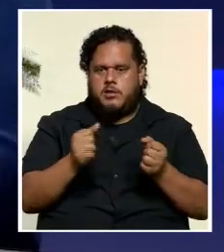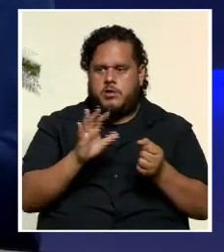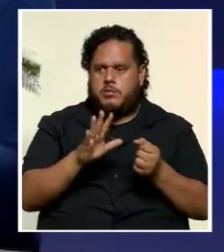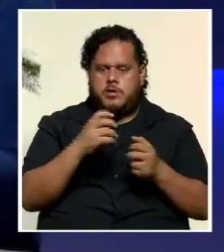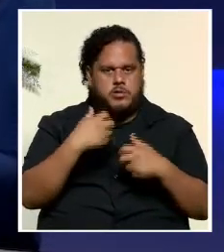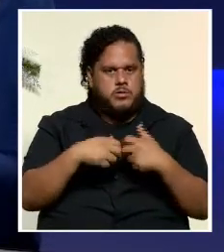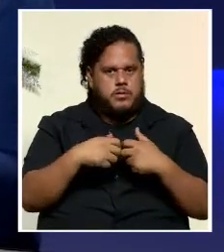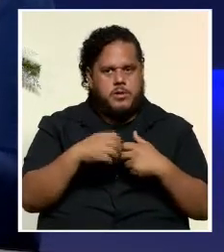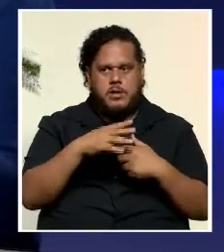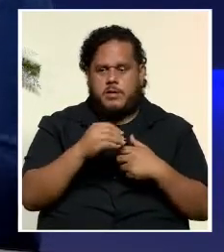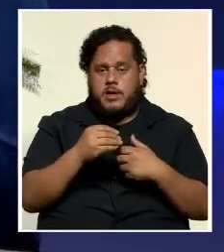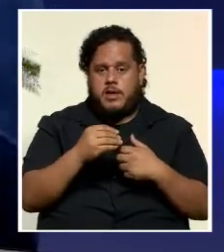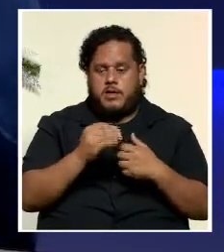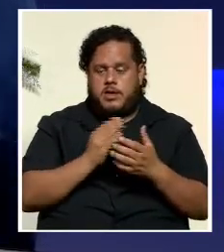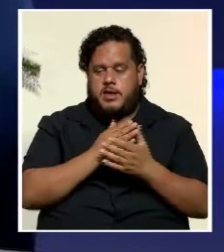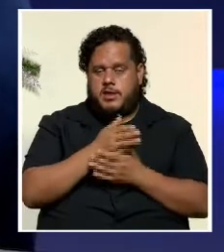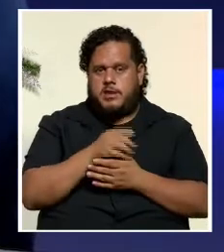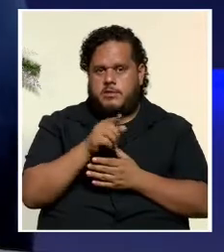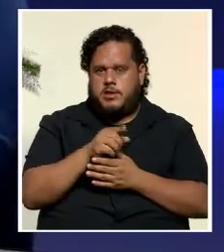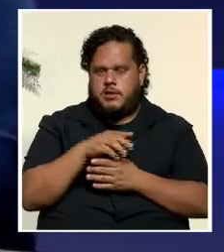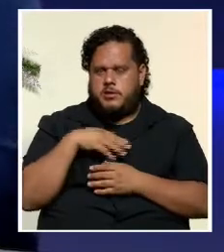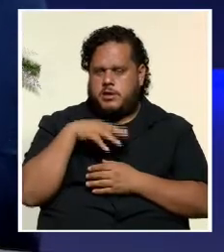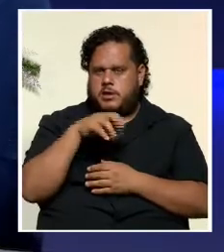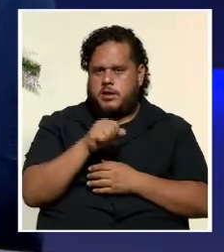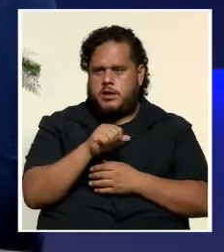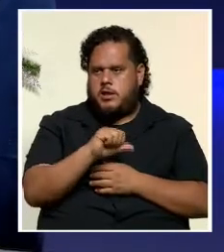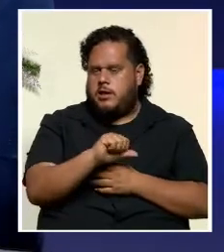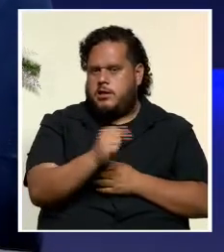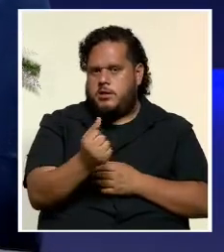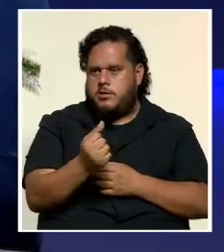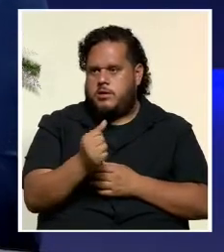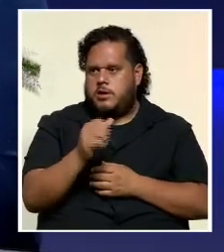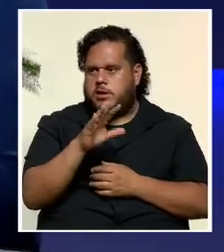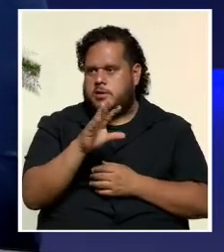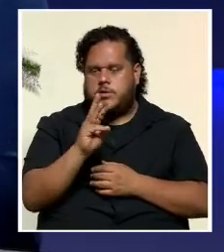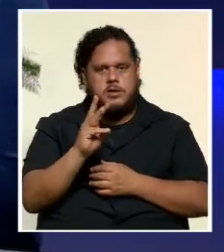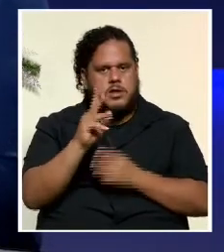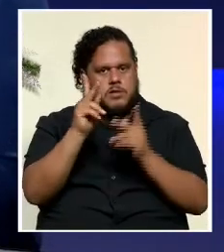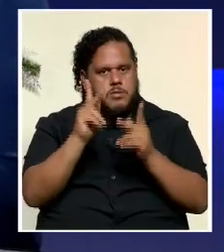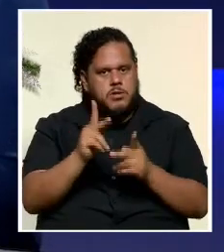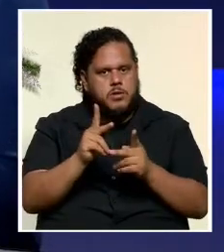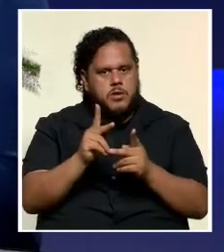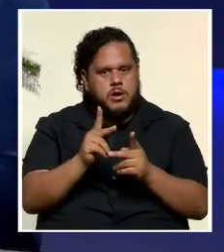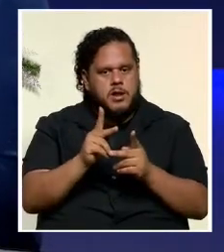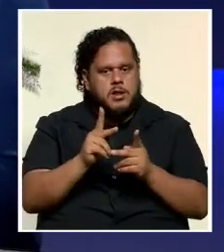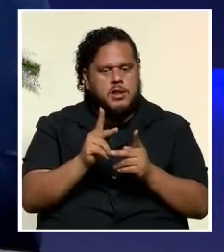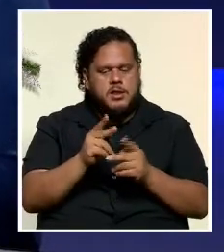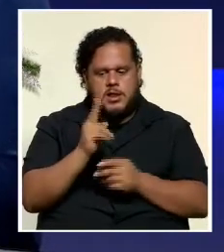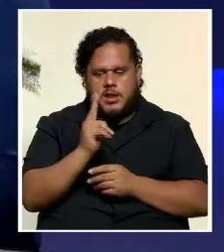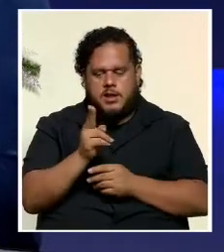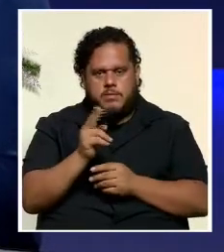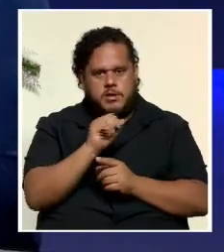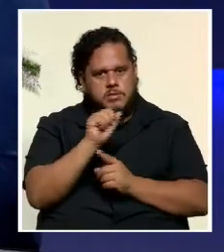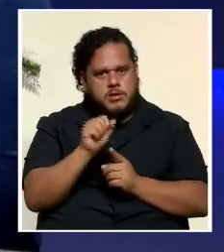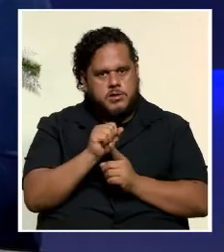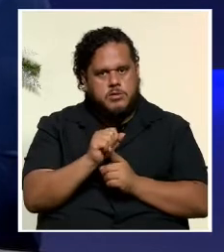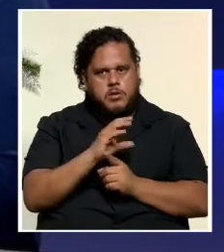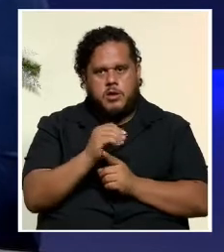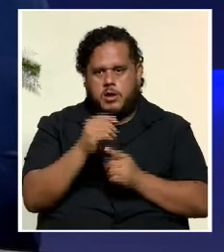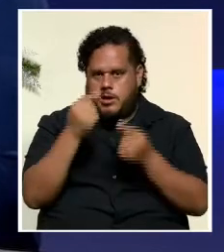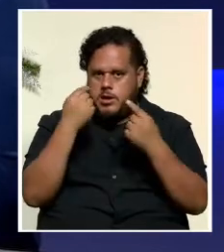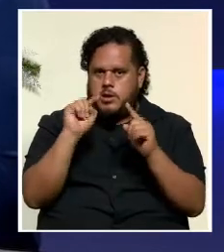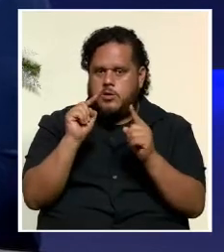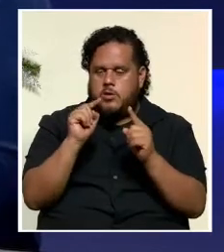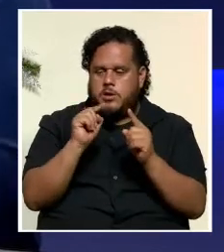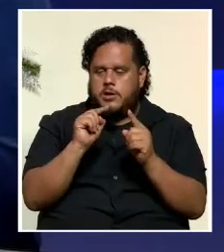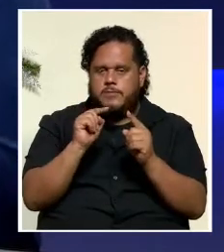problema, y a través de eso se detecta que son otras 56 personas que están en esa situación, y logra